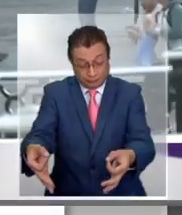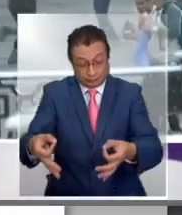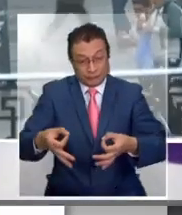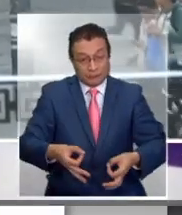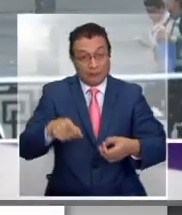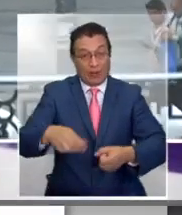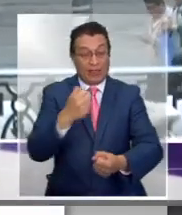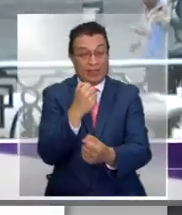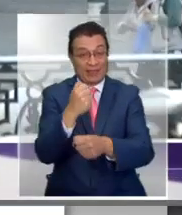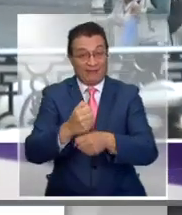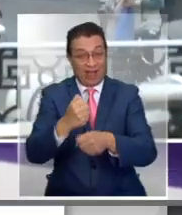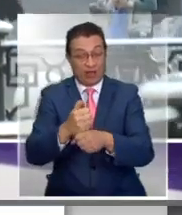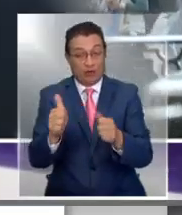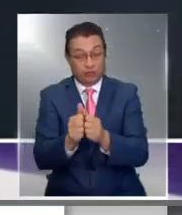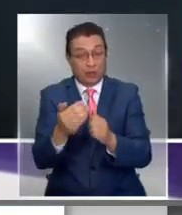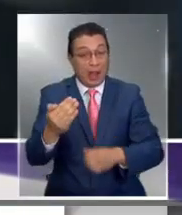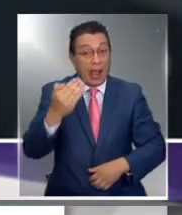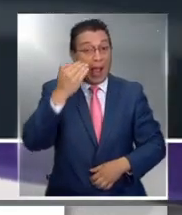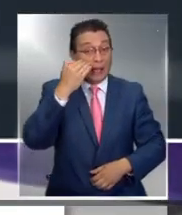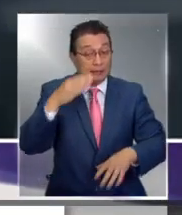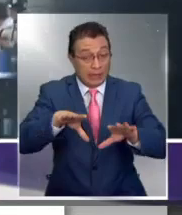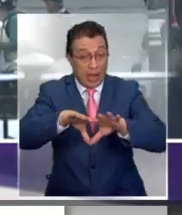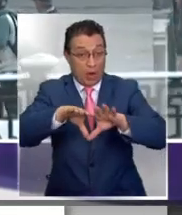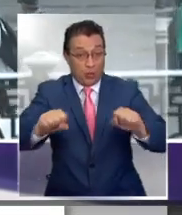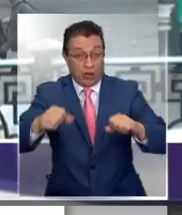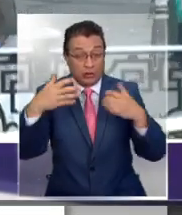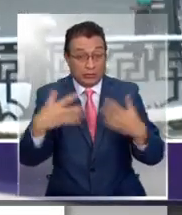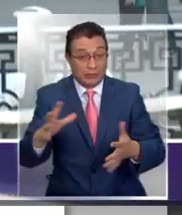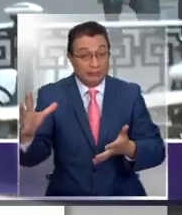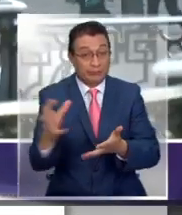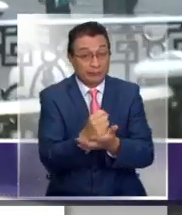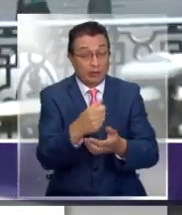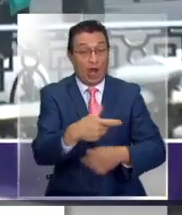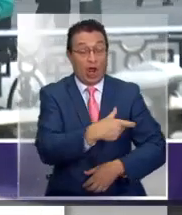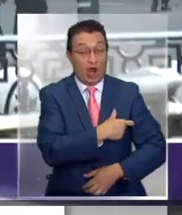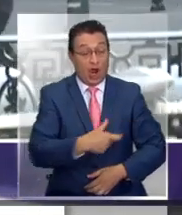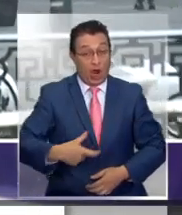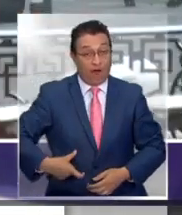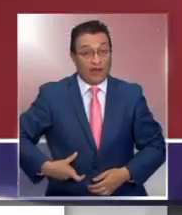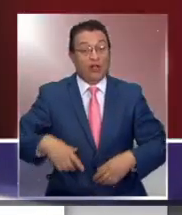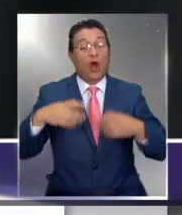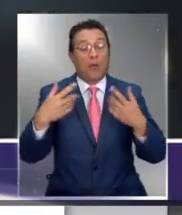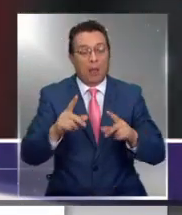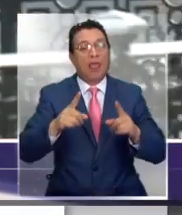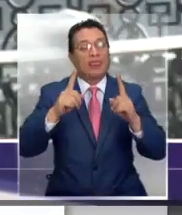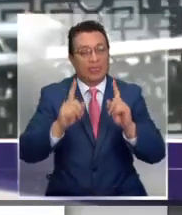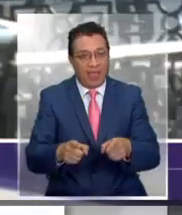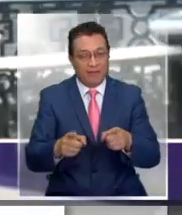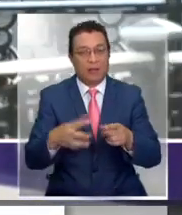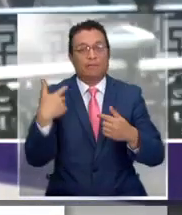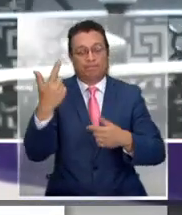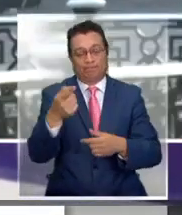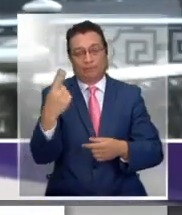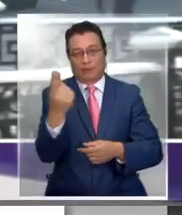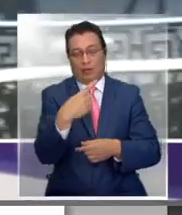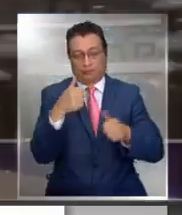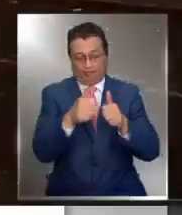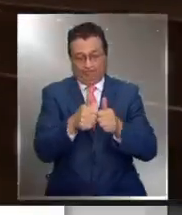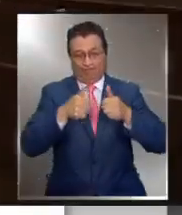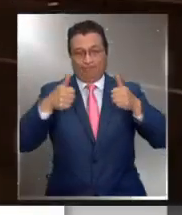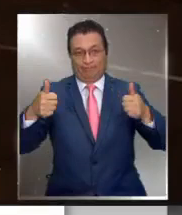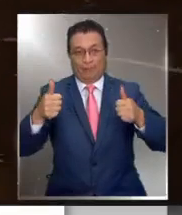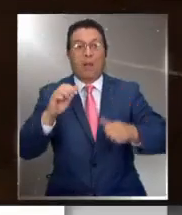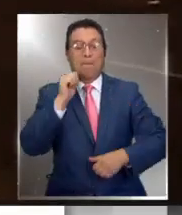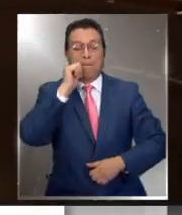los trabajadores, este preacuerdo al que se ha llegado ahí en el gobierno, entonces tiene que ser ratificado durante la jornada